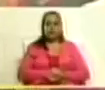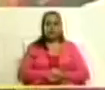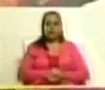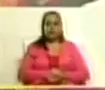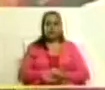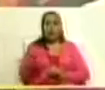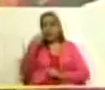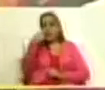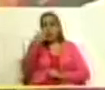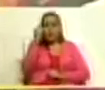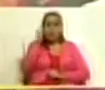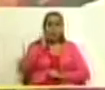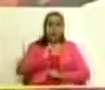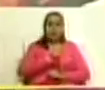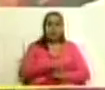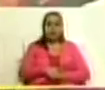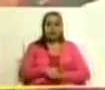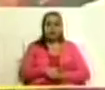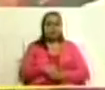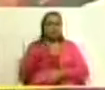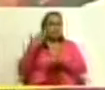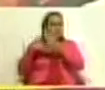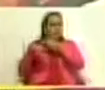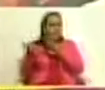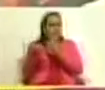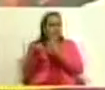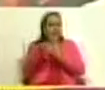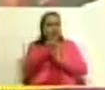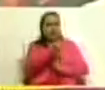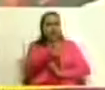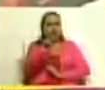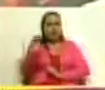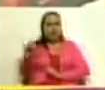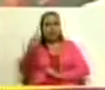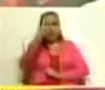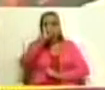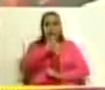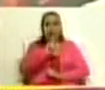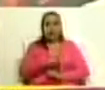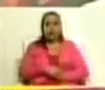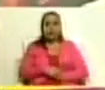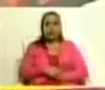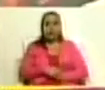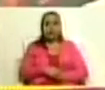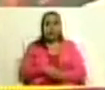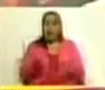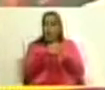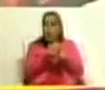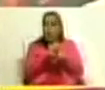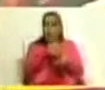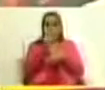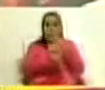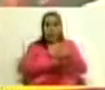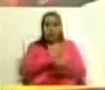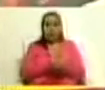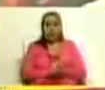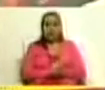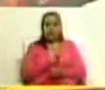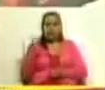Decía Bolívar hace casi 200 años. Y así fue